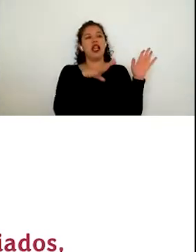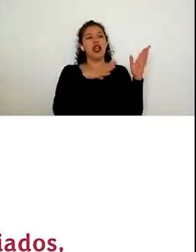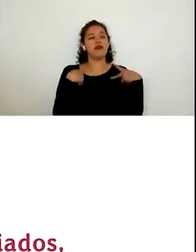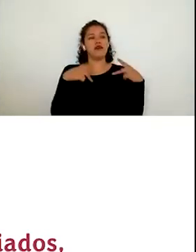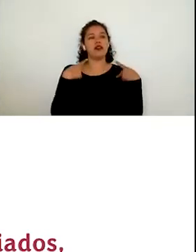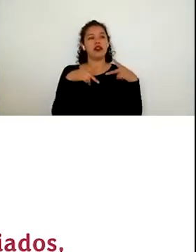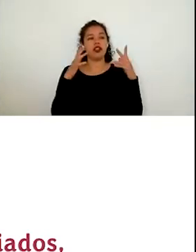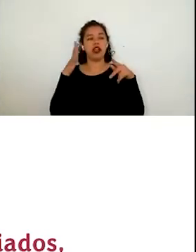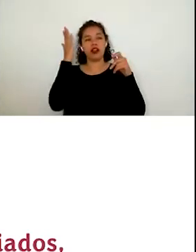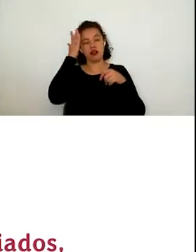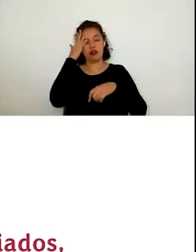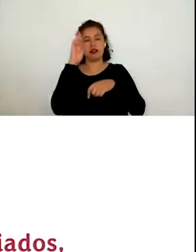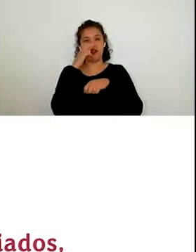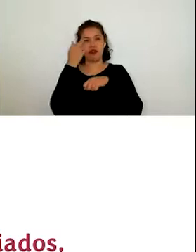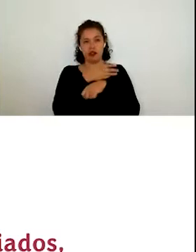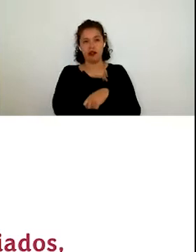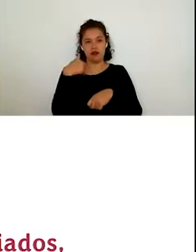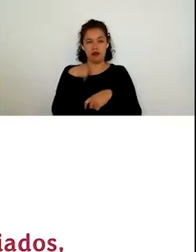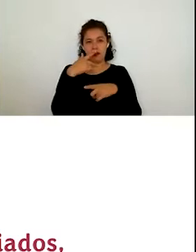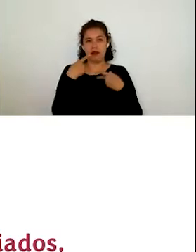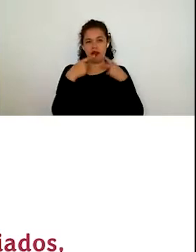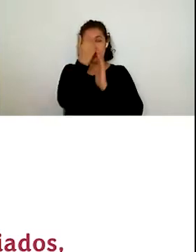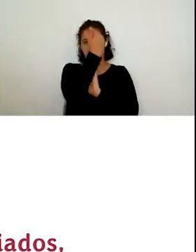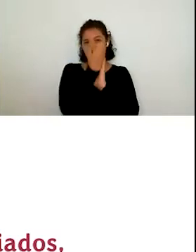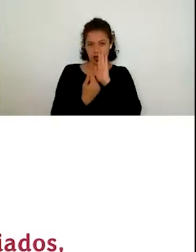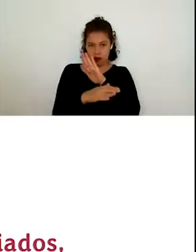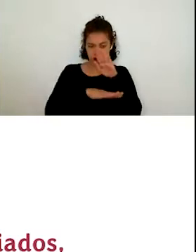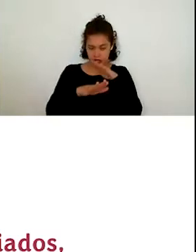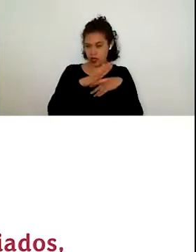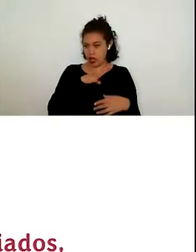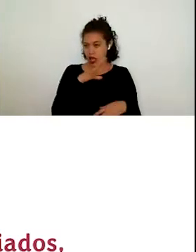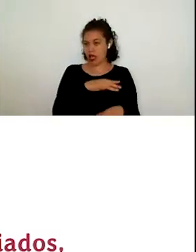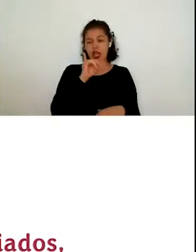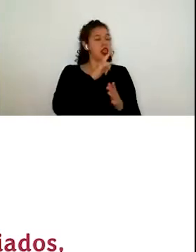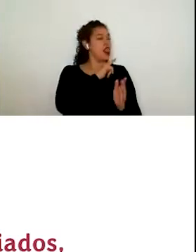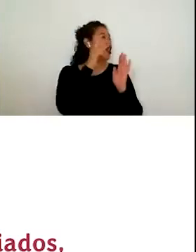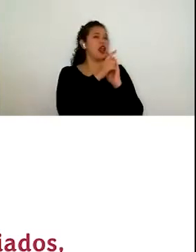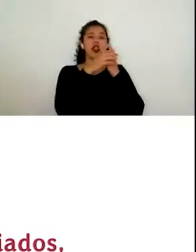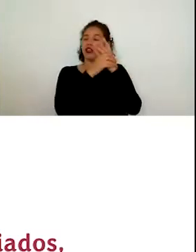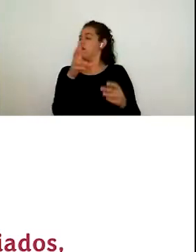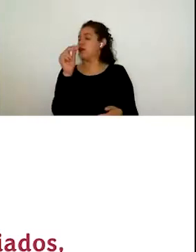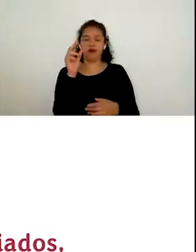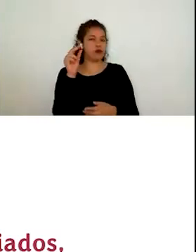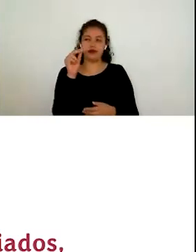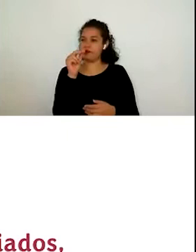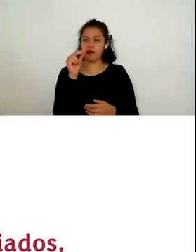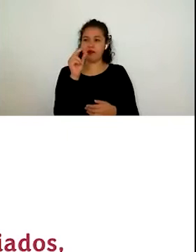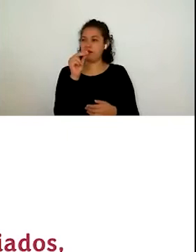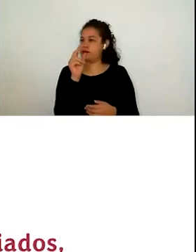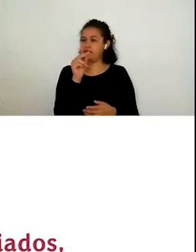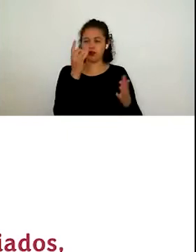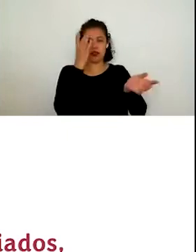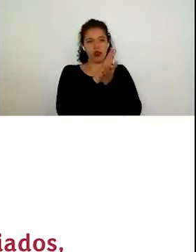sesiones de patronato para los miembros? En la ley no está definido como tal, son más bien como reglas